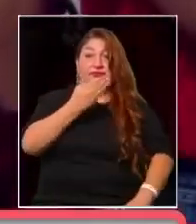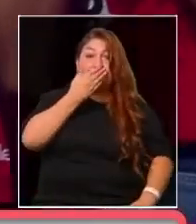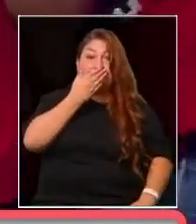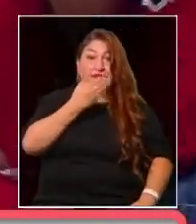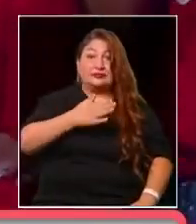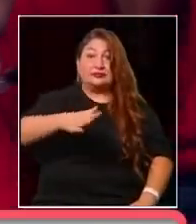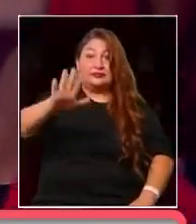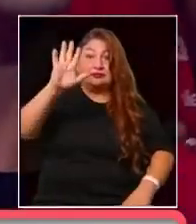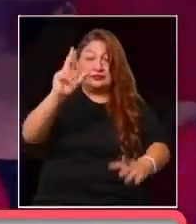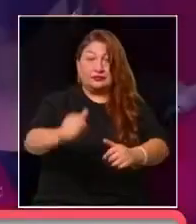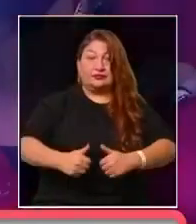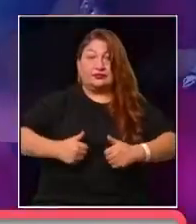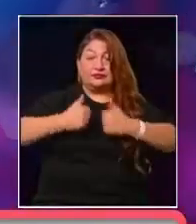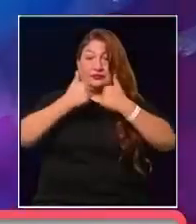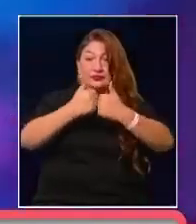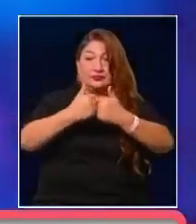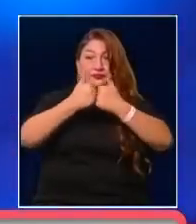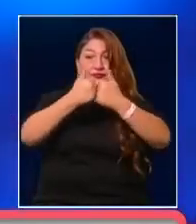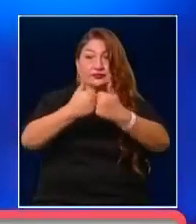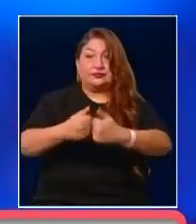no es tanto